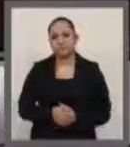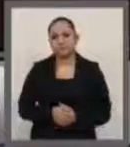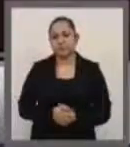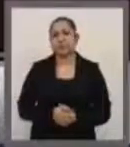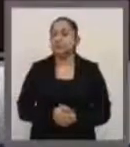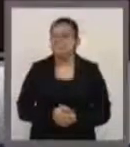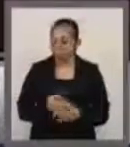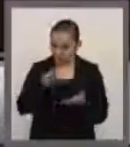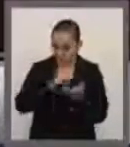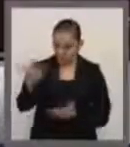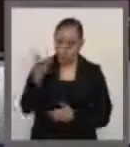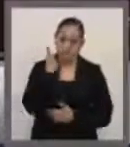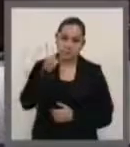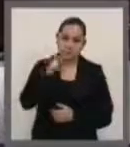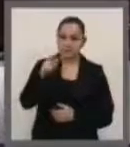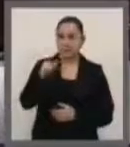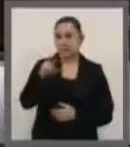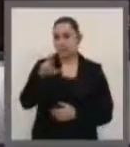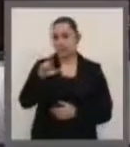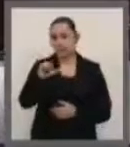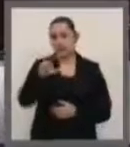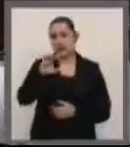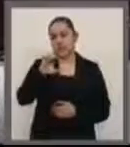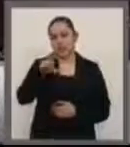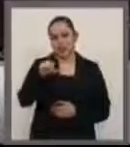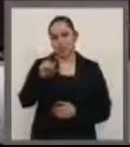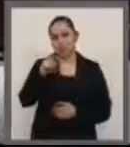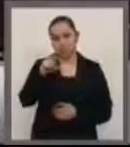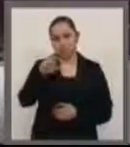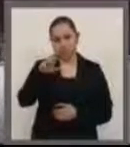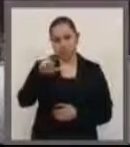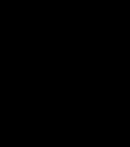Muchas gracias, diputada Patricia Elena Aceves Pastrana. Y quiero informar que...